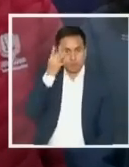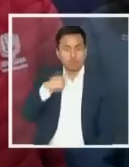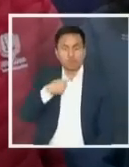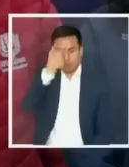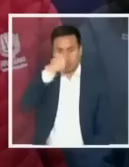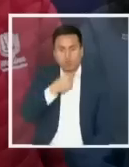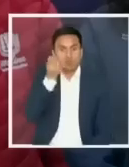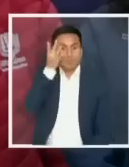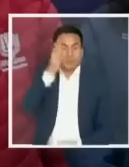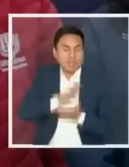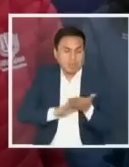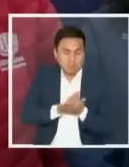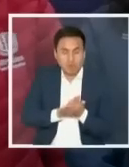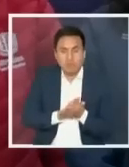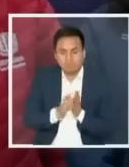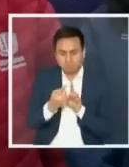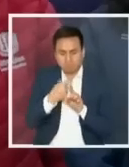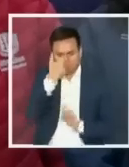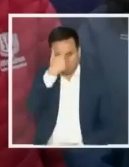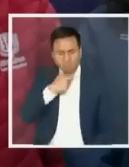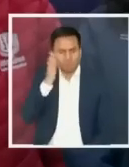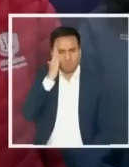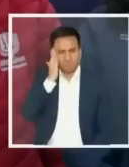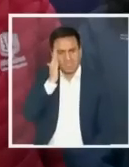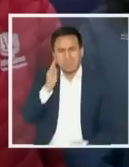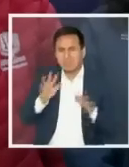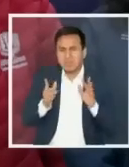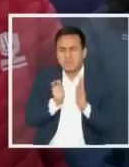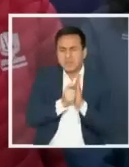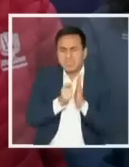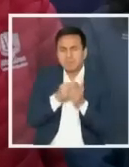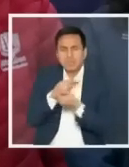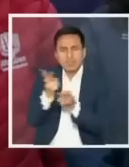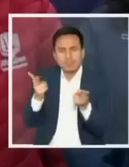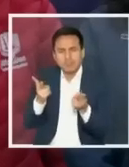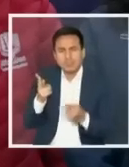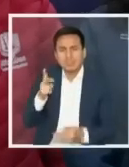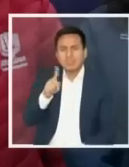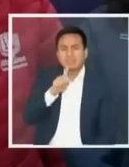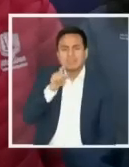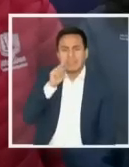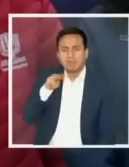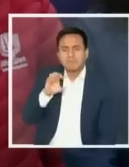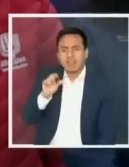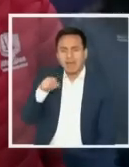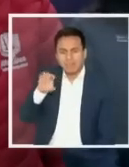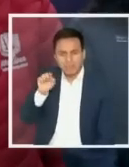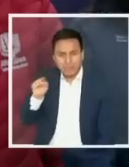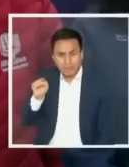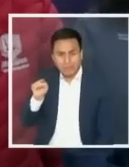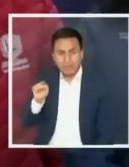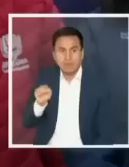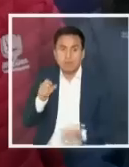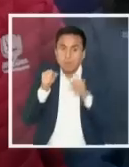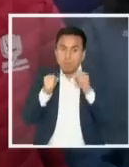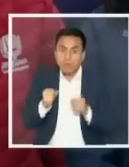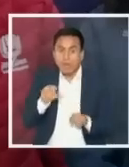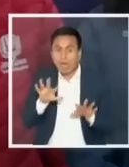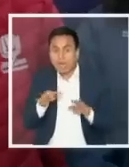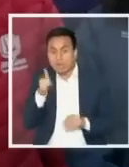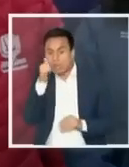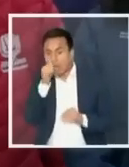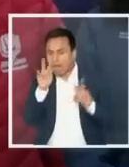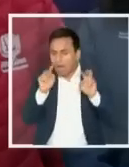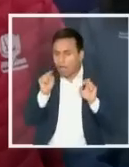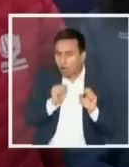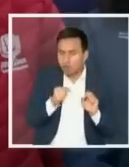no lo aclaro. En ese escenario hay que ponerse. Yo inmediatamente pregunté al Ministerio de Vivienda si el presidente sabía, porque hasta nosotros más o menos